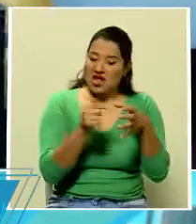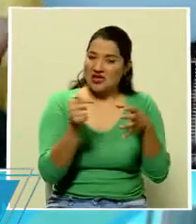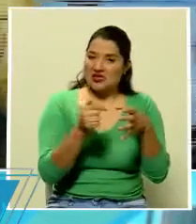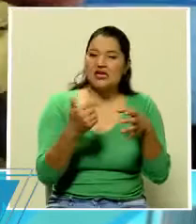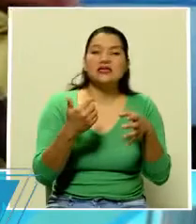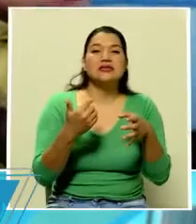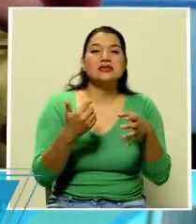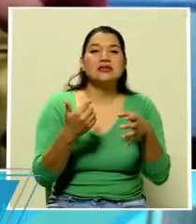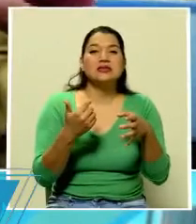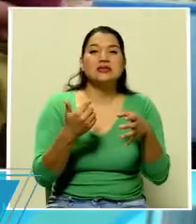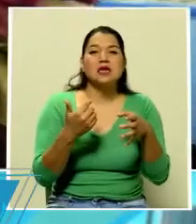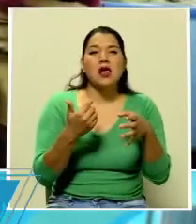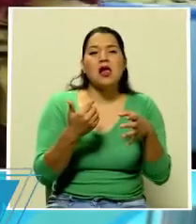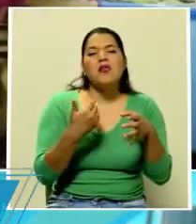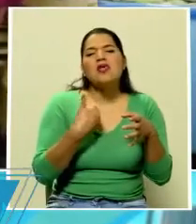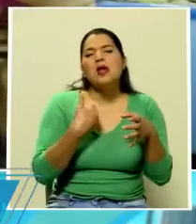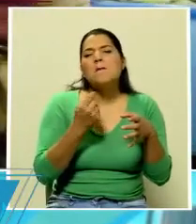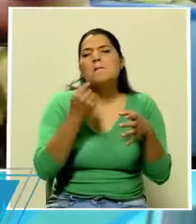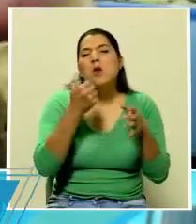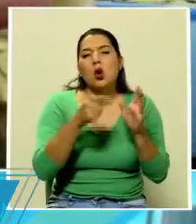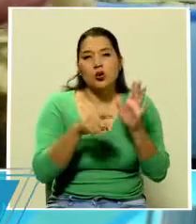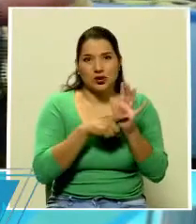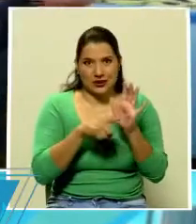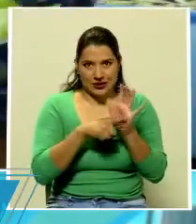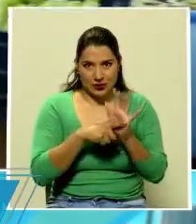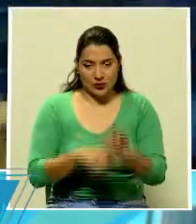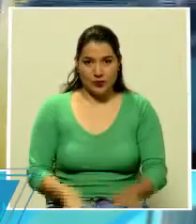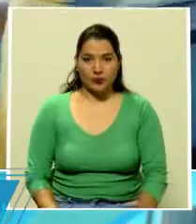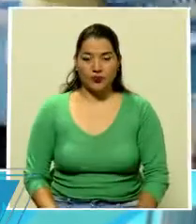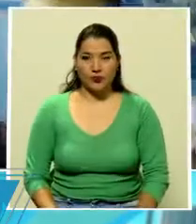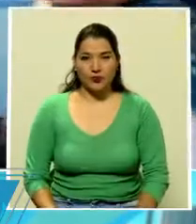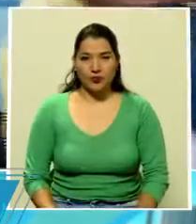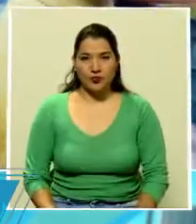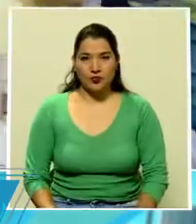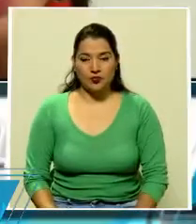tendencia menos negativa que el resto.